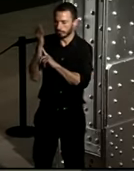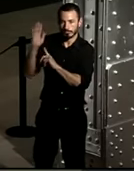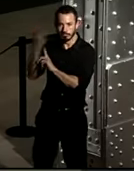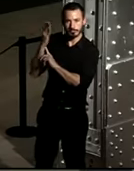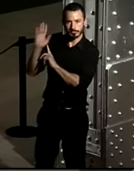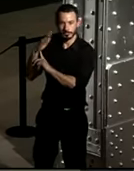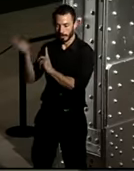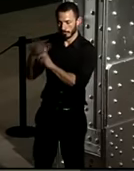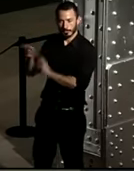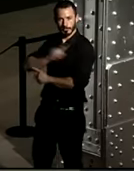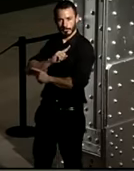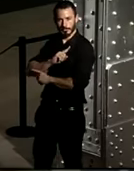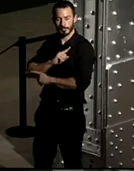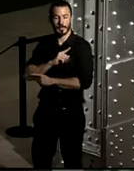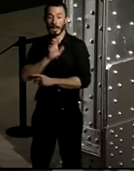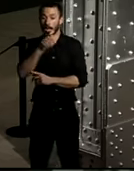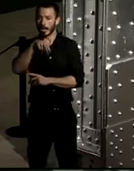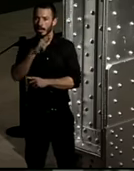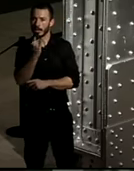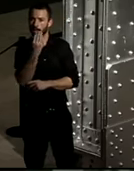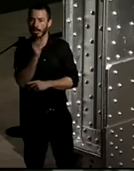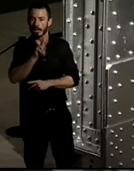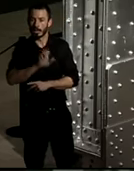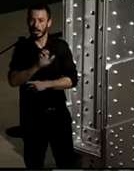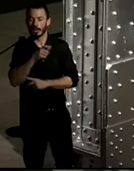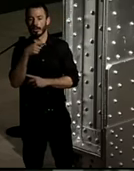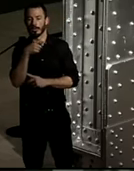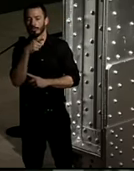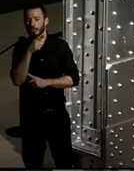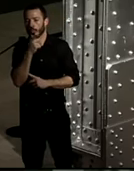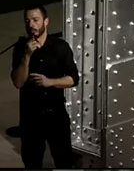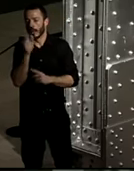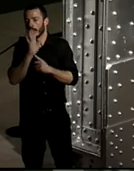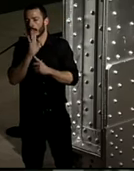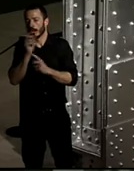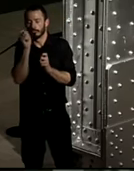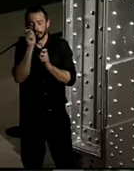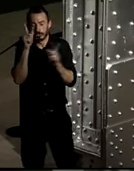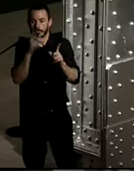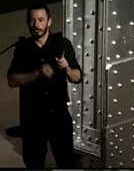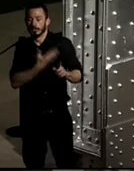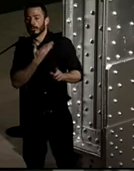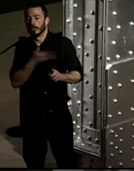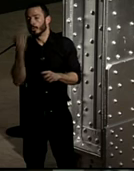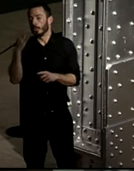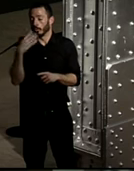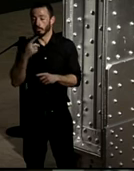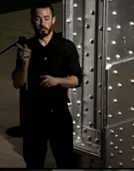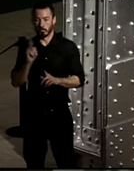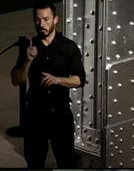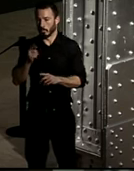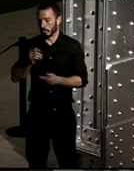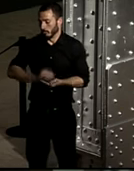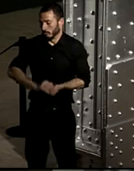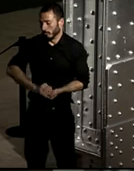¿Tu encuentro con el cine, Enrique? Yo no he querido ser otra cosa desde que recuerdo. Yo, cuando leía